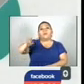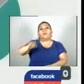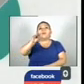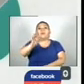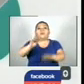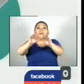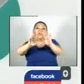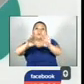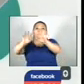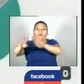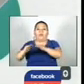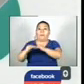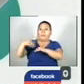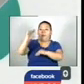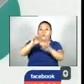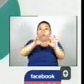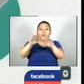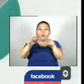10,489 y mayores de 80,